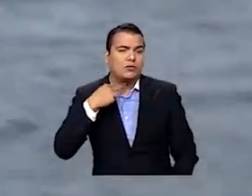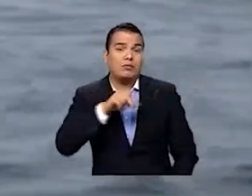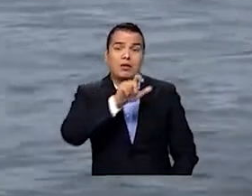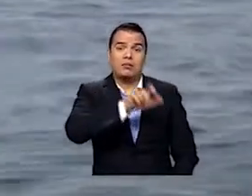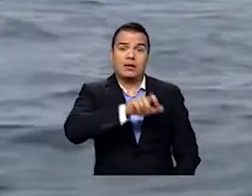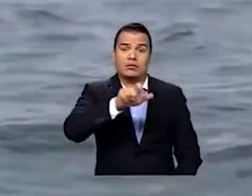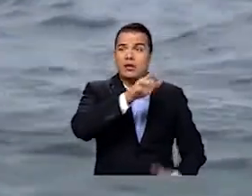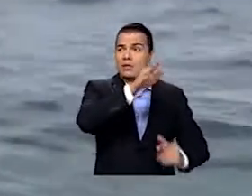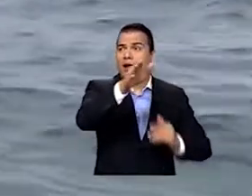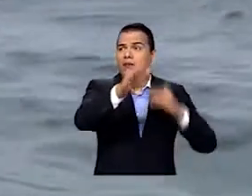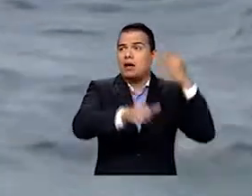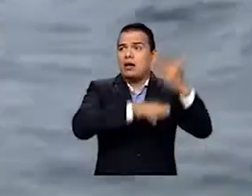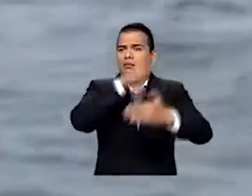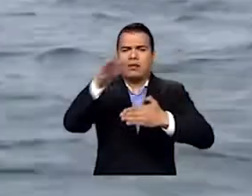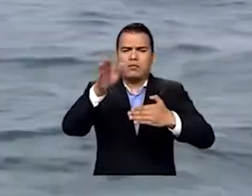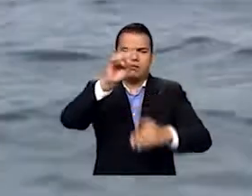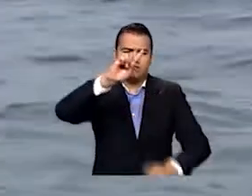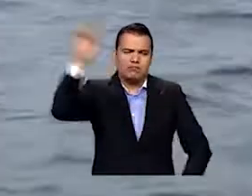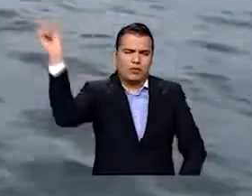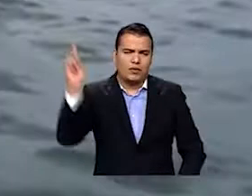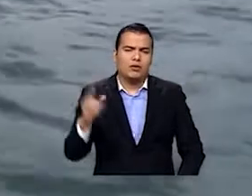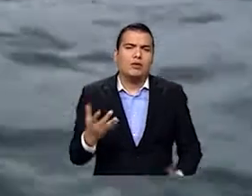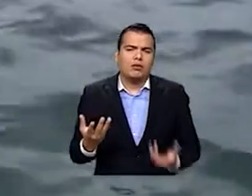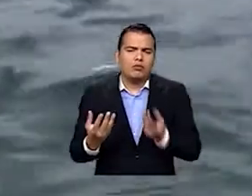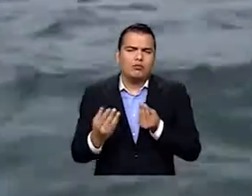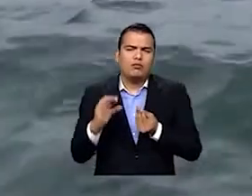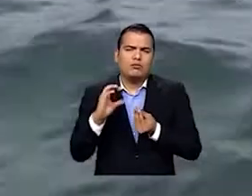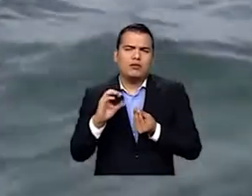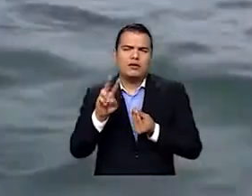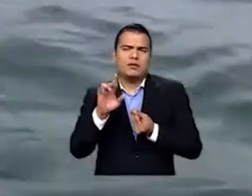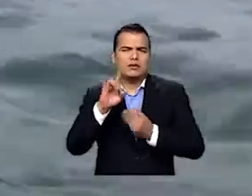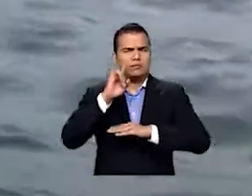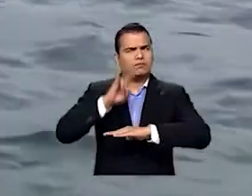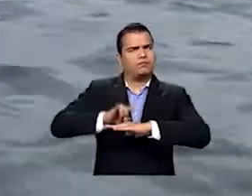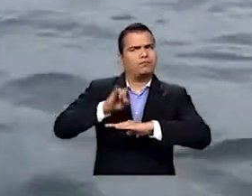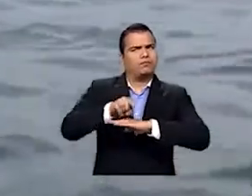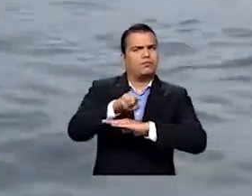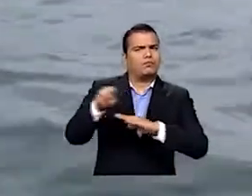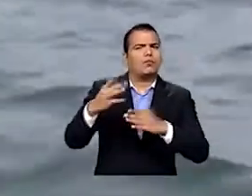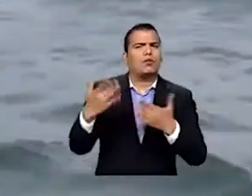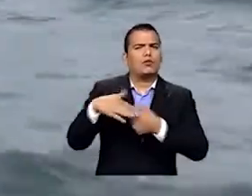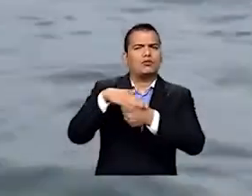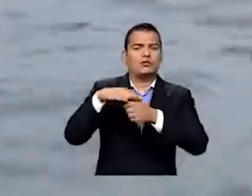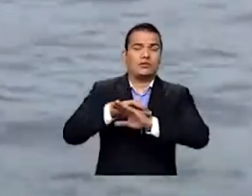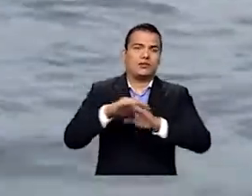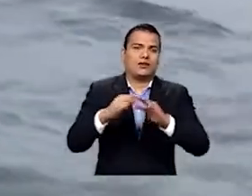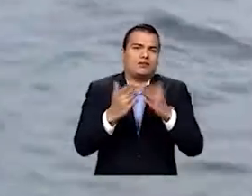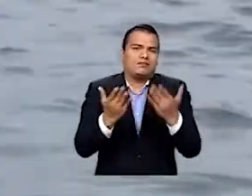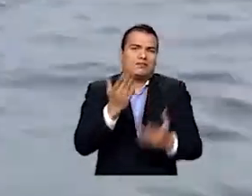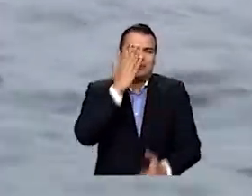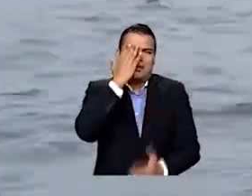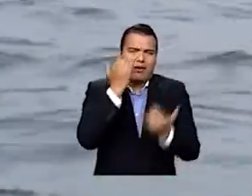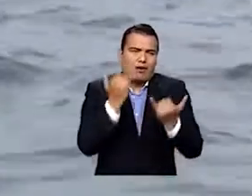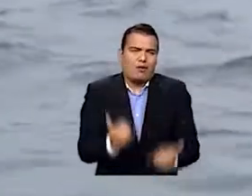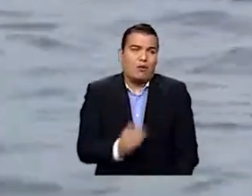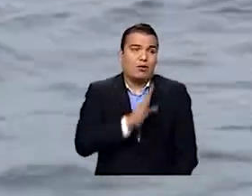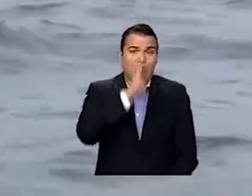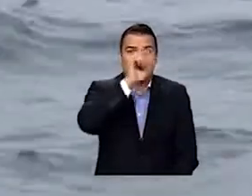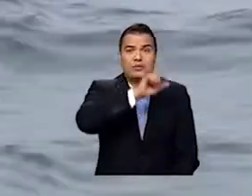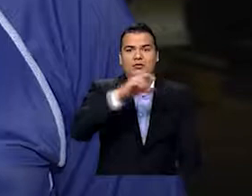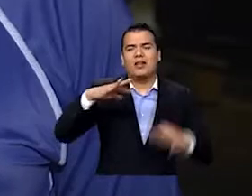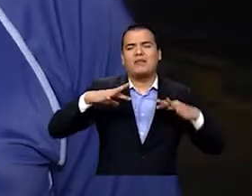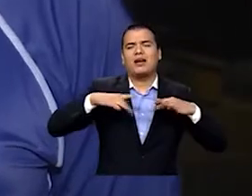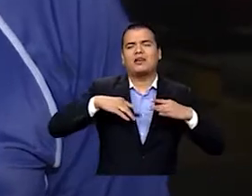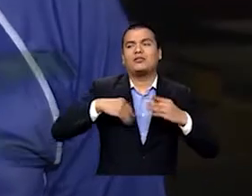sigue haciendo monitoreos para revisar el estado de esta especie. Este año no pudimos hacer la temporada turística por el asunto de la